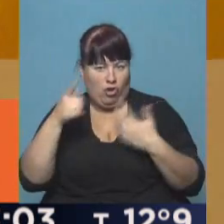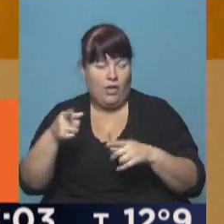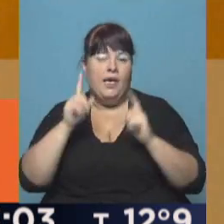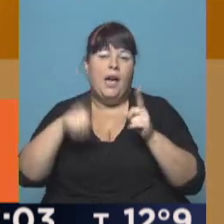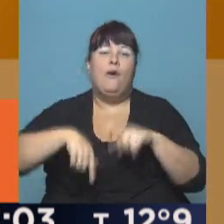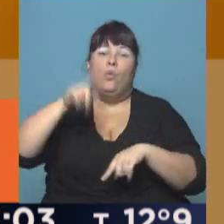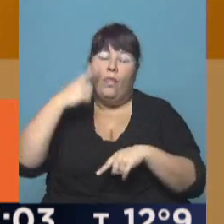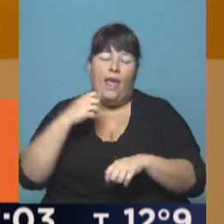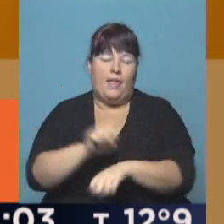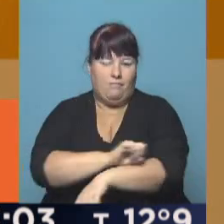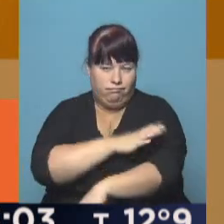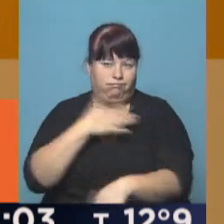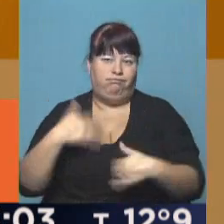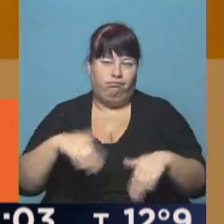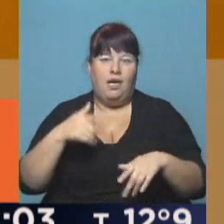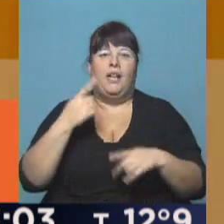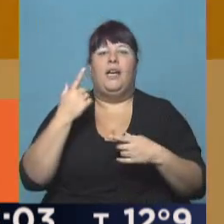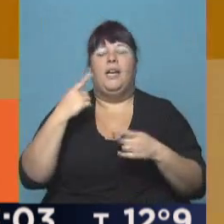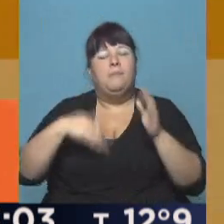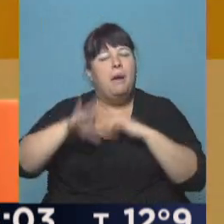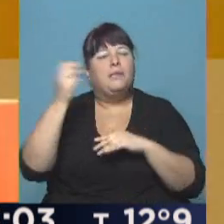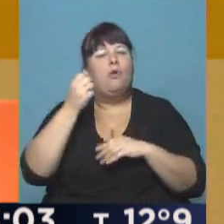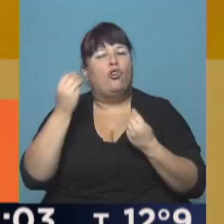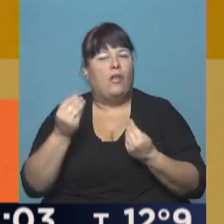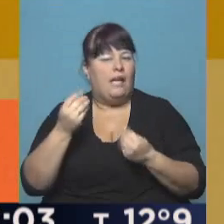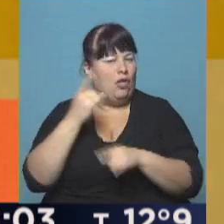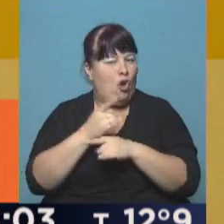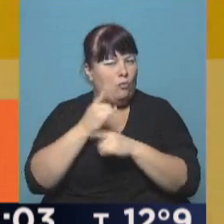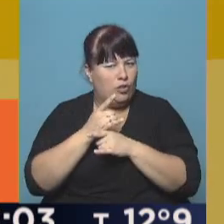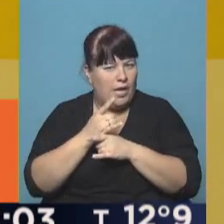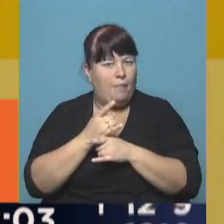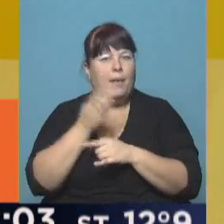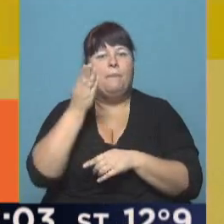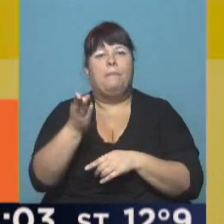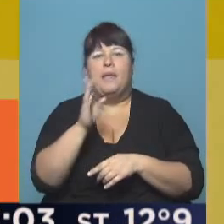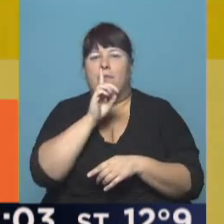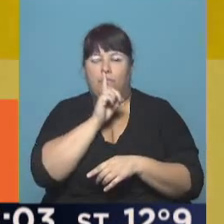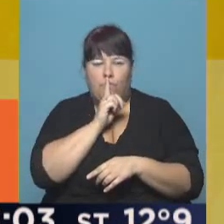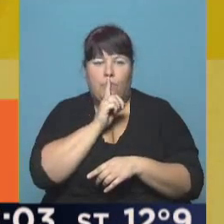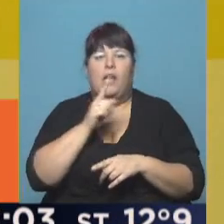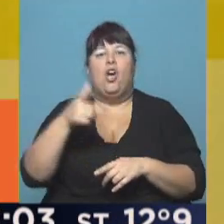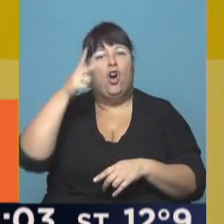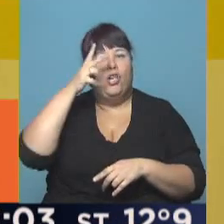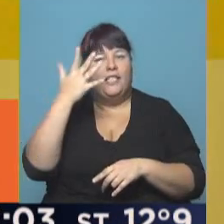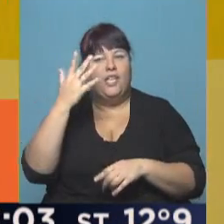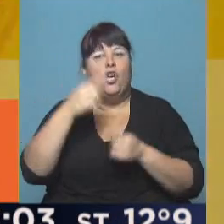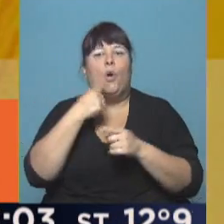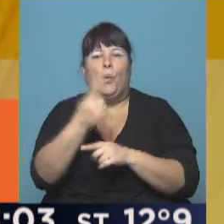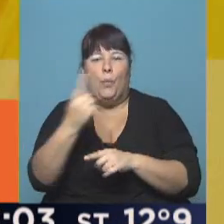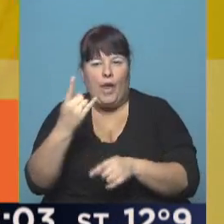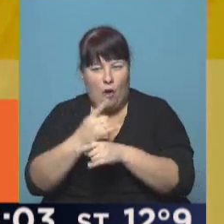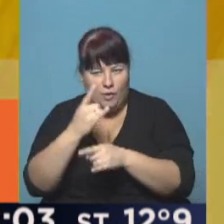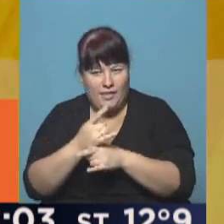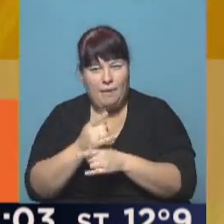una jornada conmovedora que tuvo un puntapié inicial, como siempre, con el pedido de silencio, con las 85 velas que se prende,